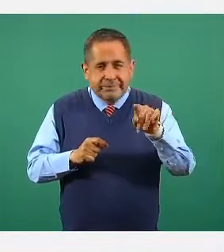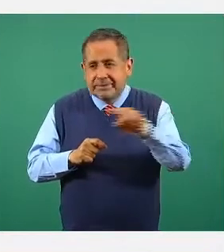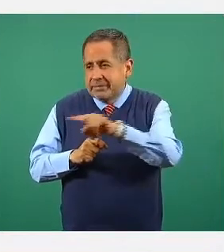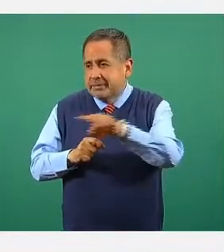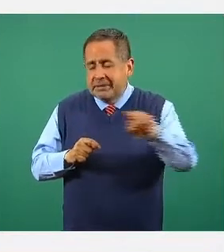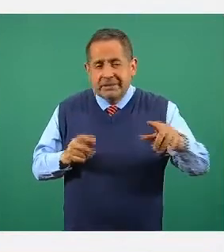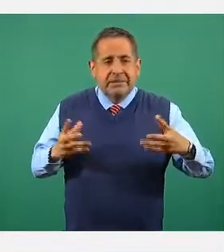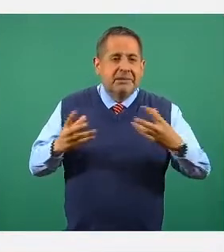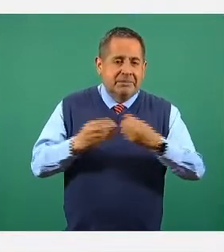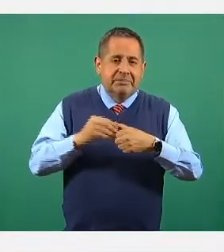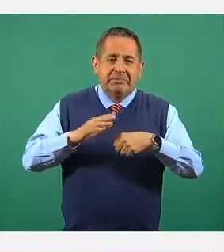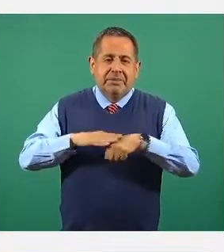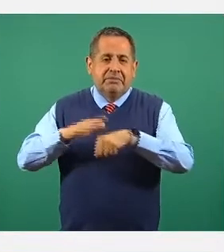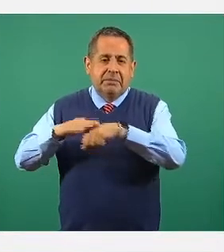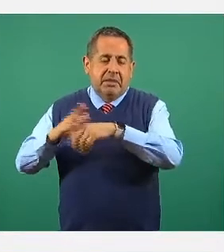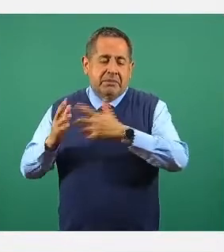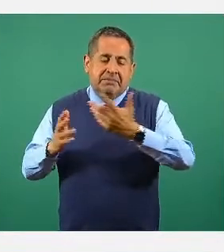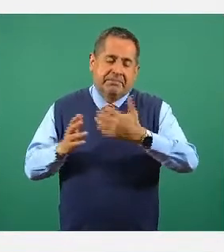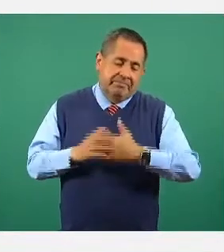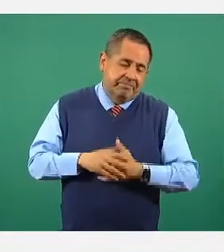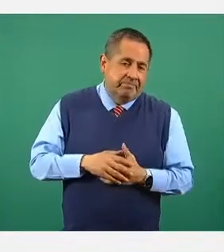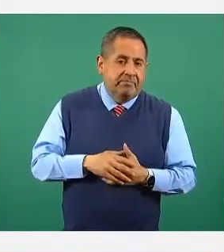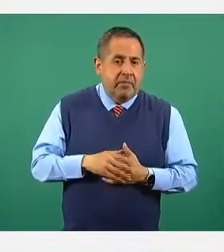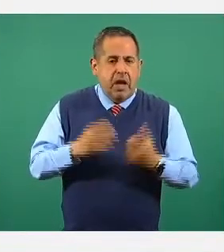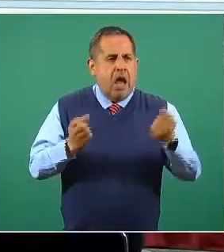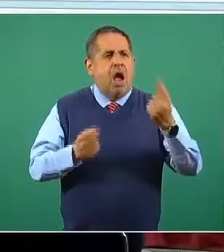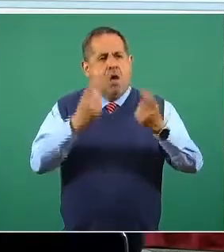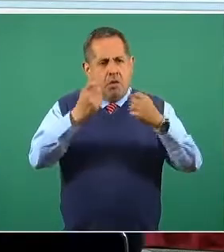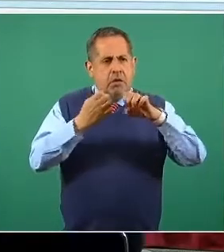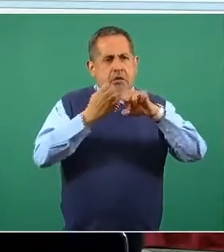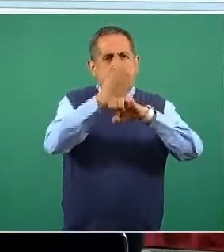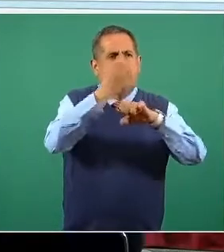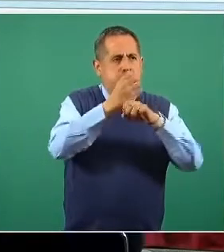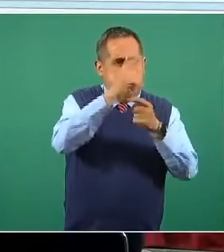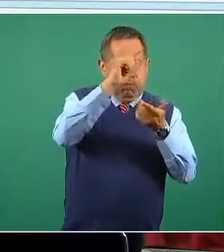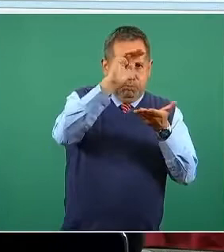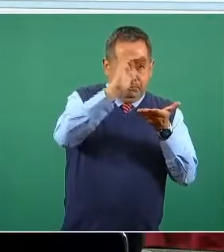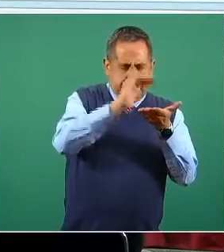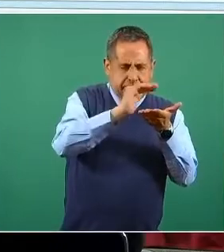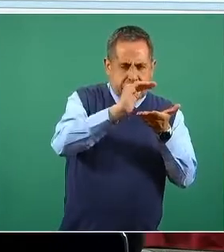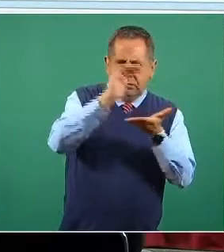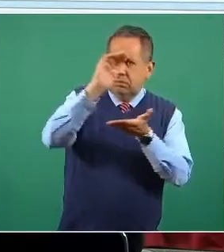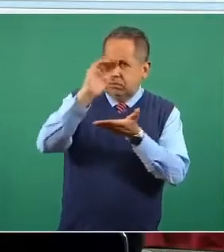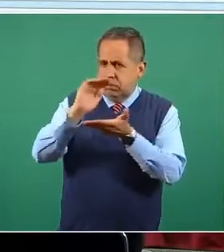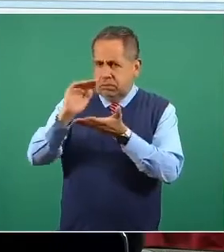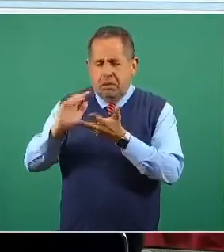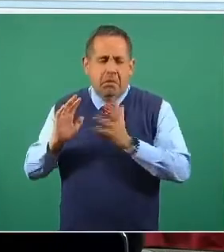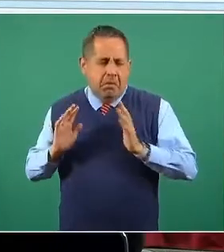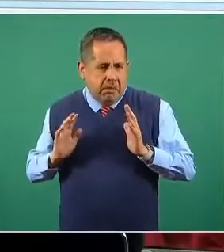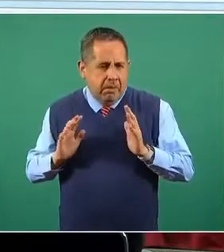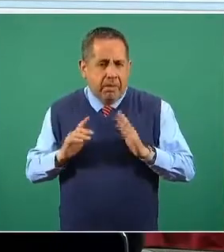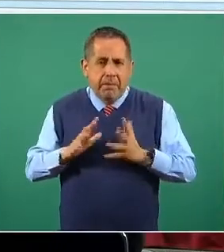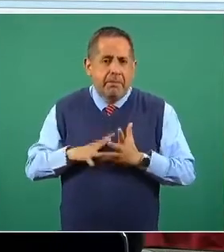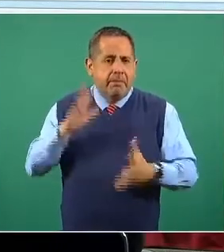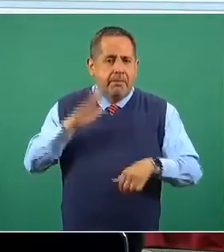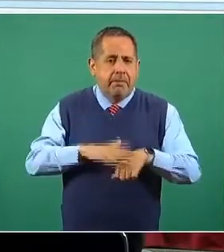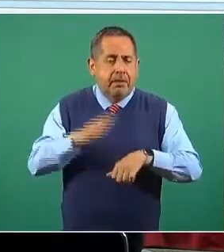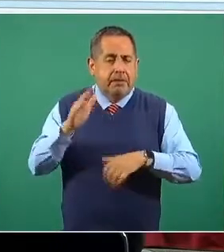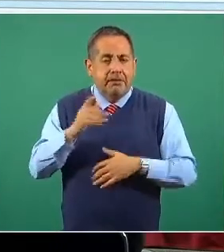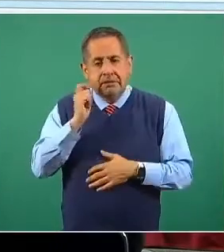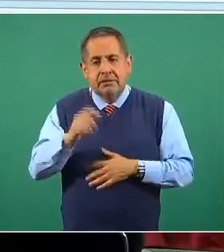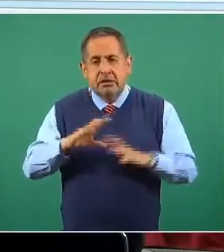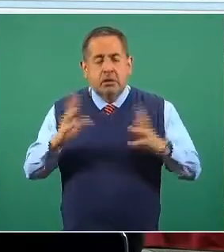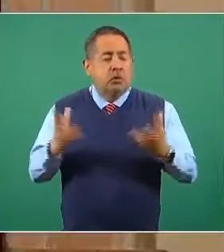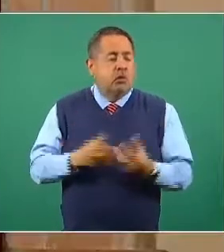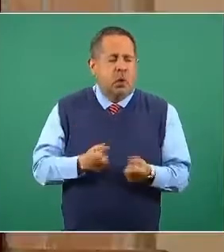caso reducciones que pueden haber en algunas entidades federativas. ¿Cuánto es lo que hasta el momento estimamos son